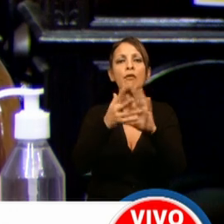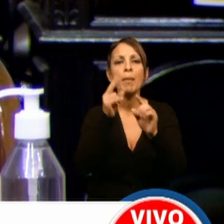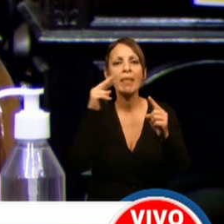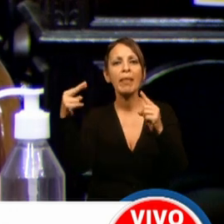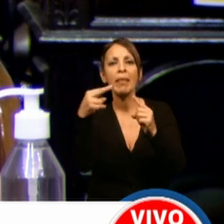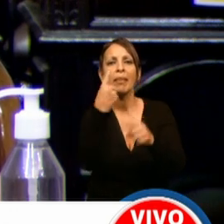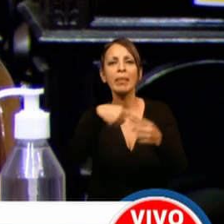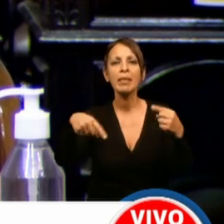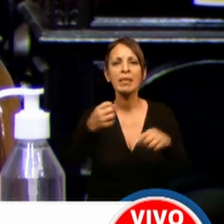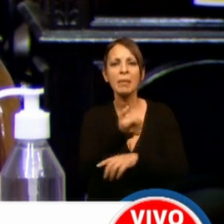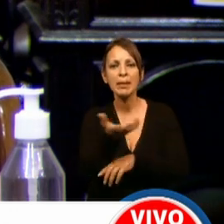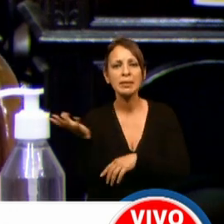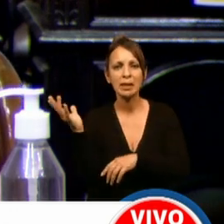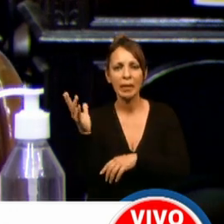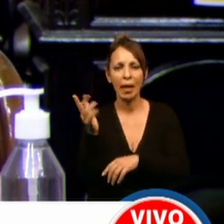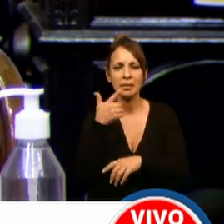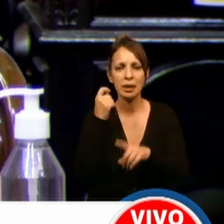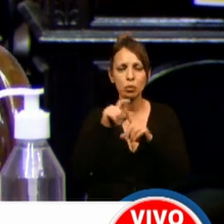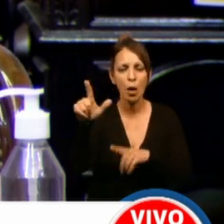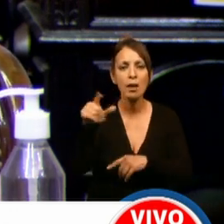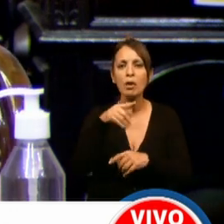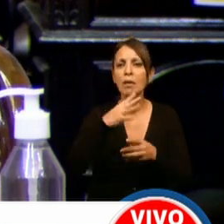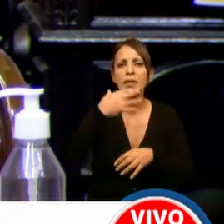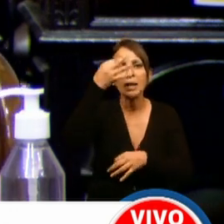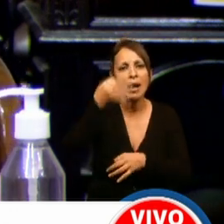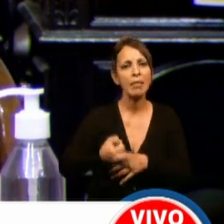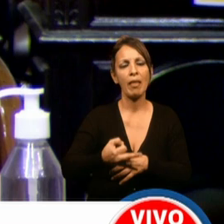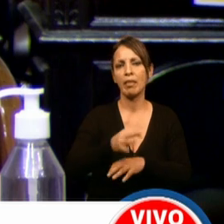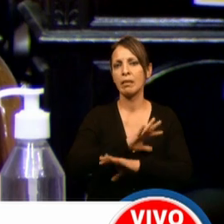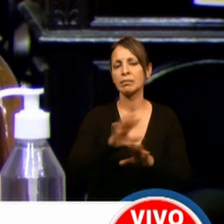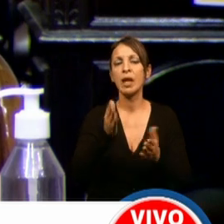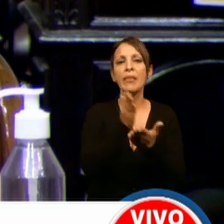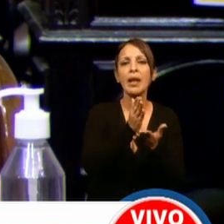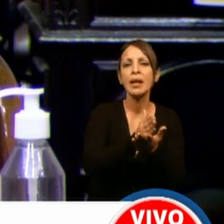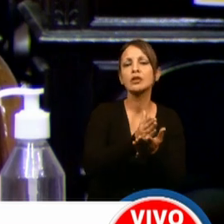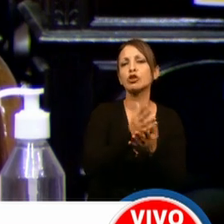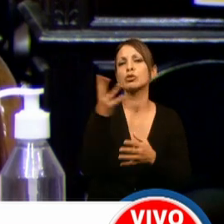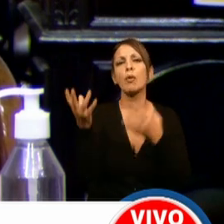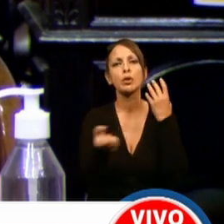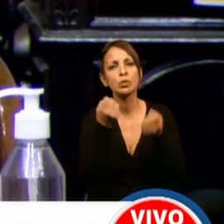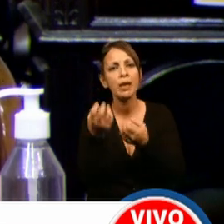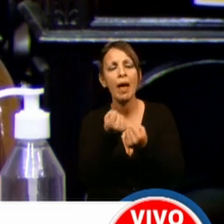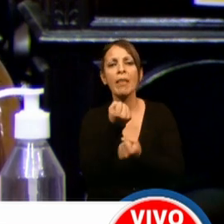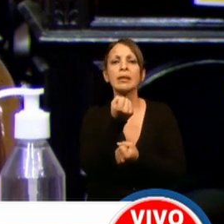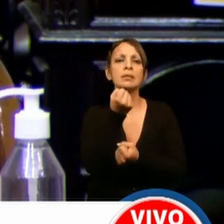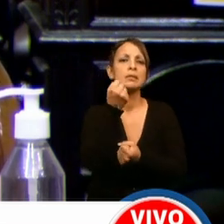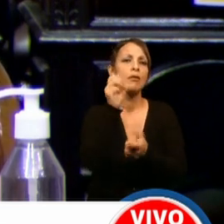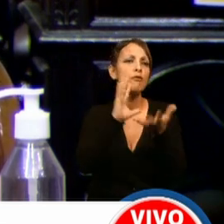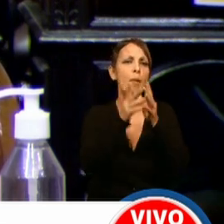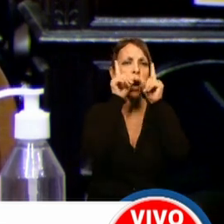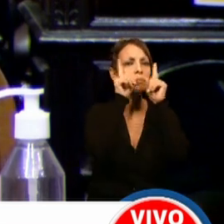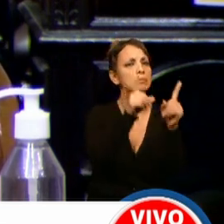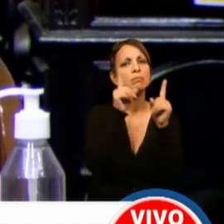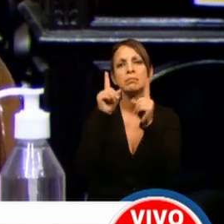sexual como la igualdad real de derechos oportunidades y trato de las personas sin